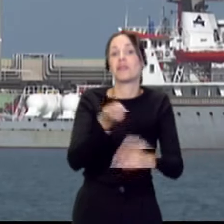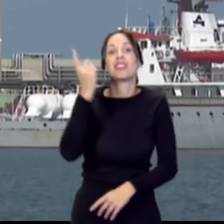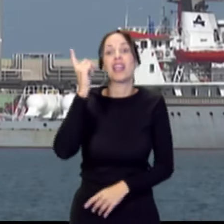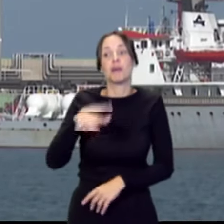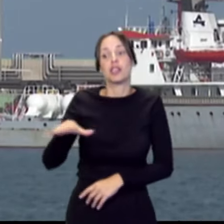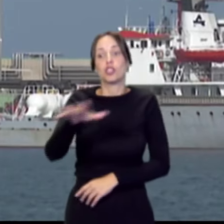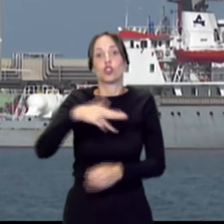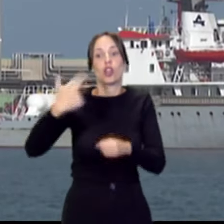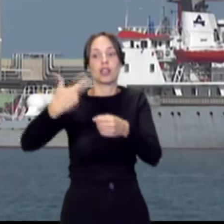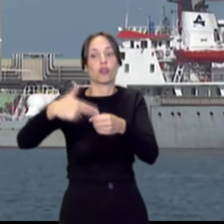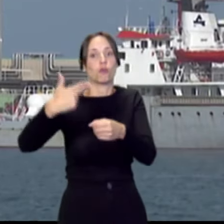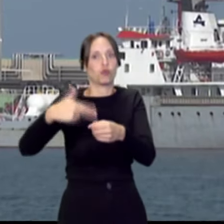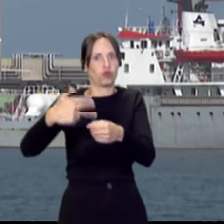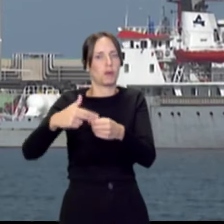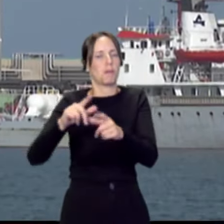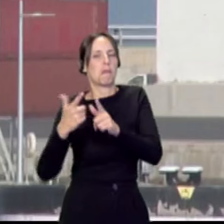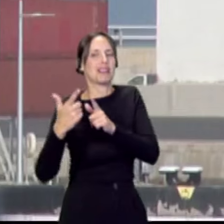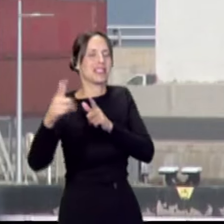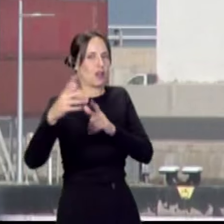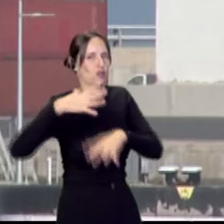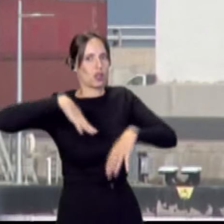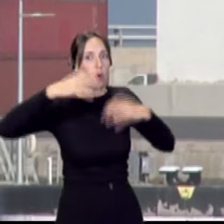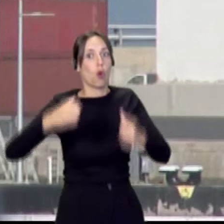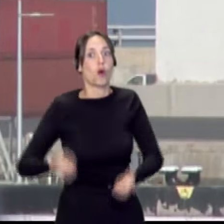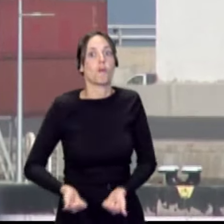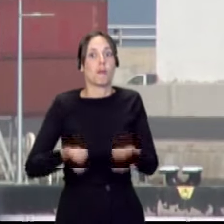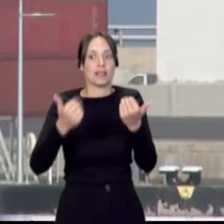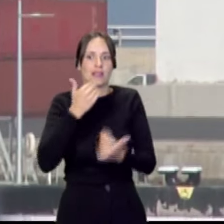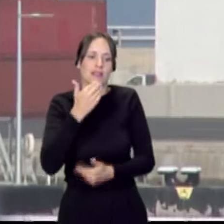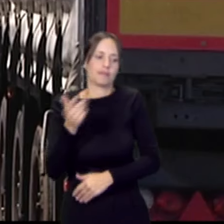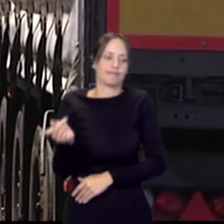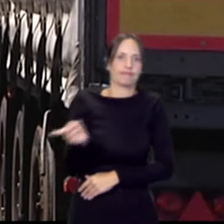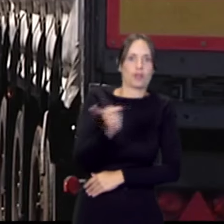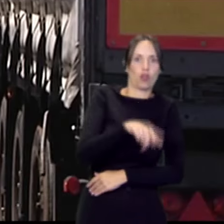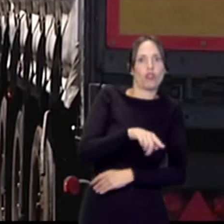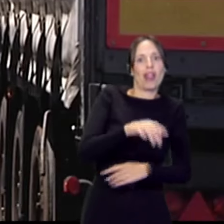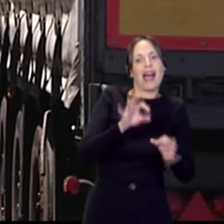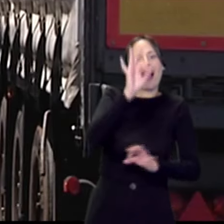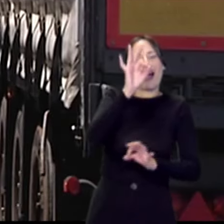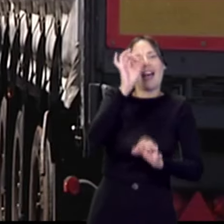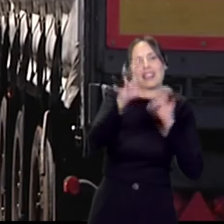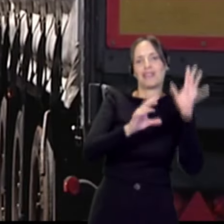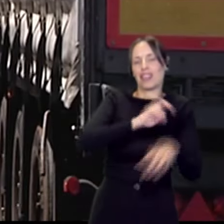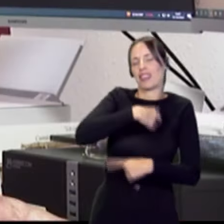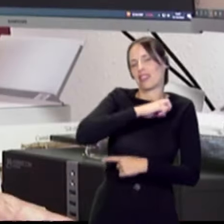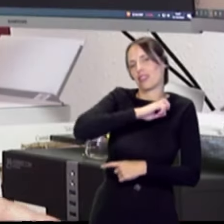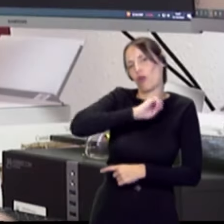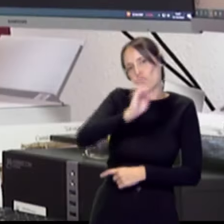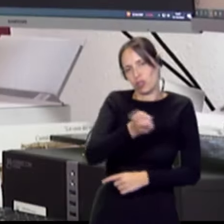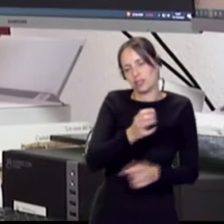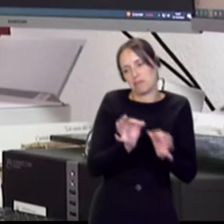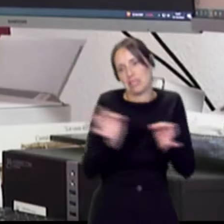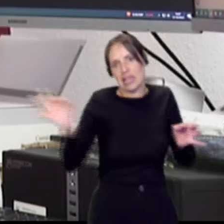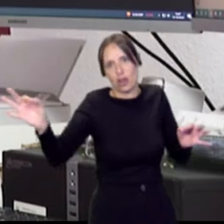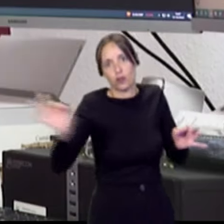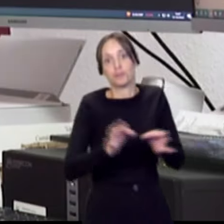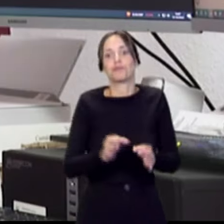de combustible, alejándola para mayor seguridad del resto de actividades que se realizan en el puerto. Este proyecto ya viene años atrás,